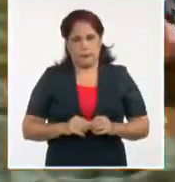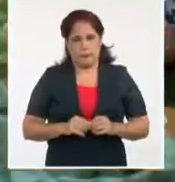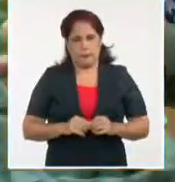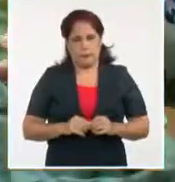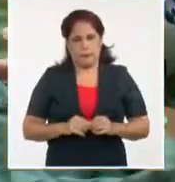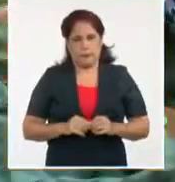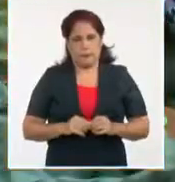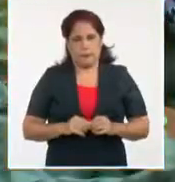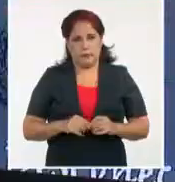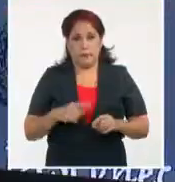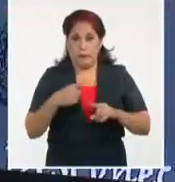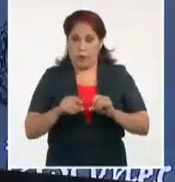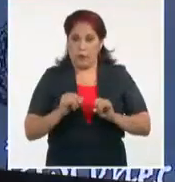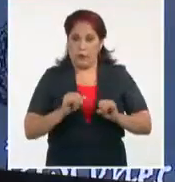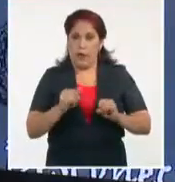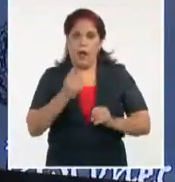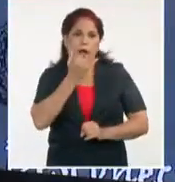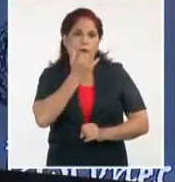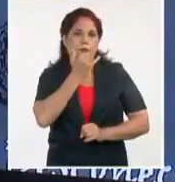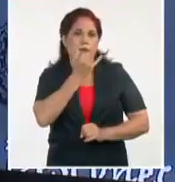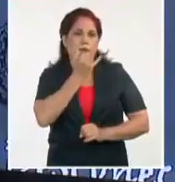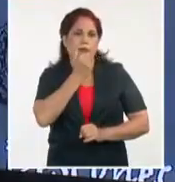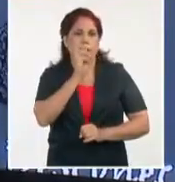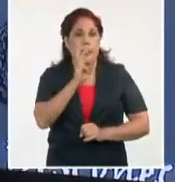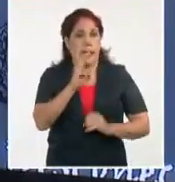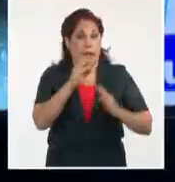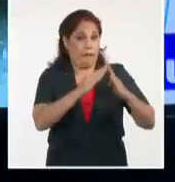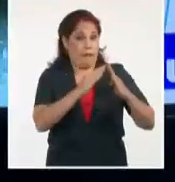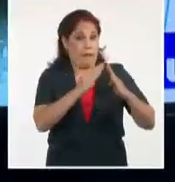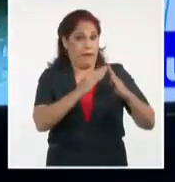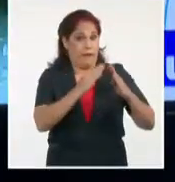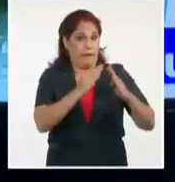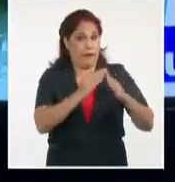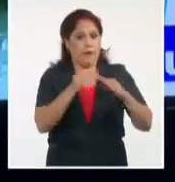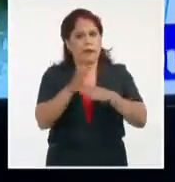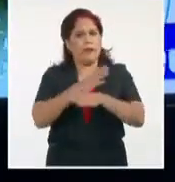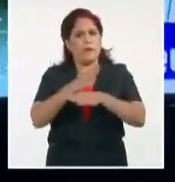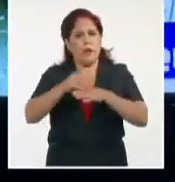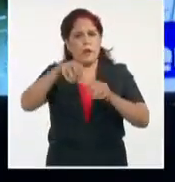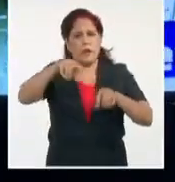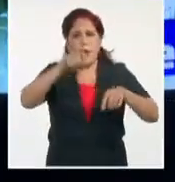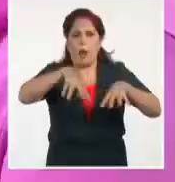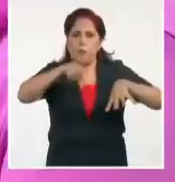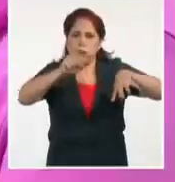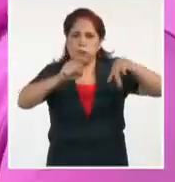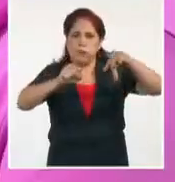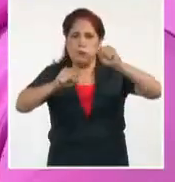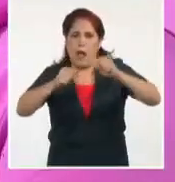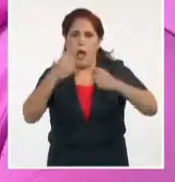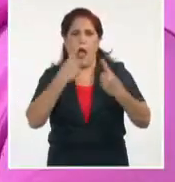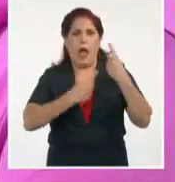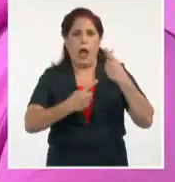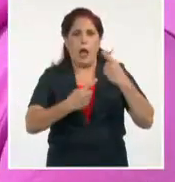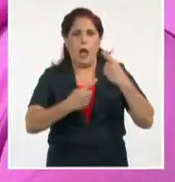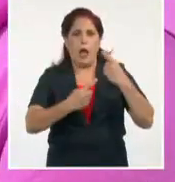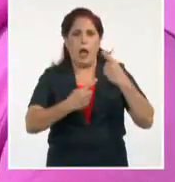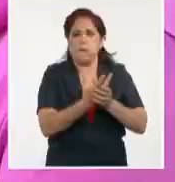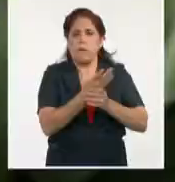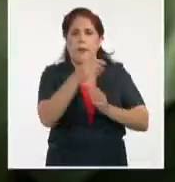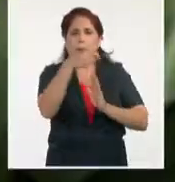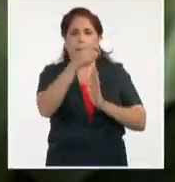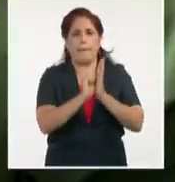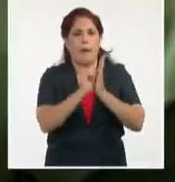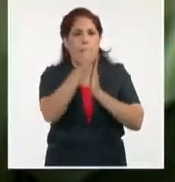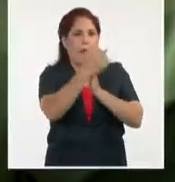Daños parciales en tres viviendas, afectaciones en varios circuitos eléctricos y algunas plantaciones de maíz, plátano y